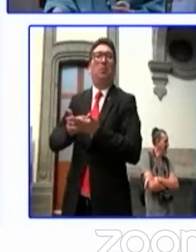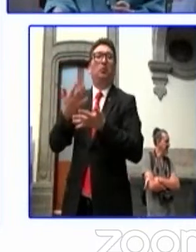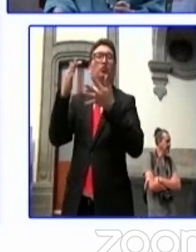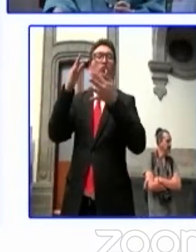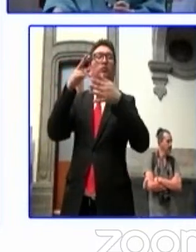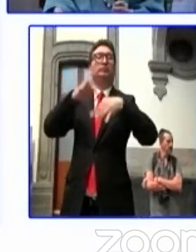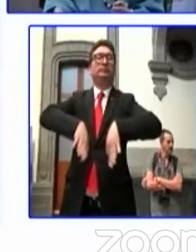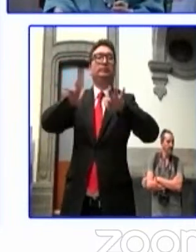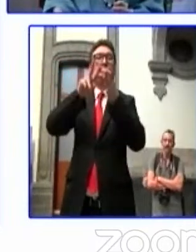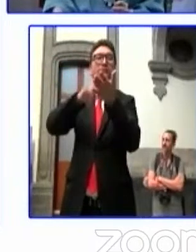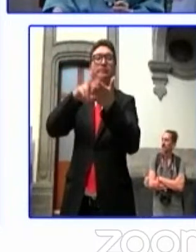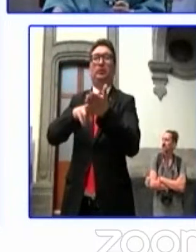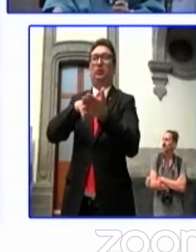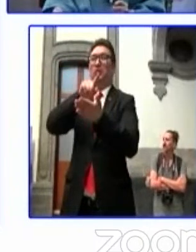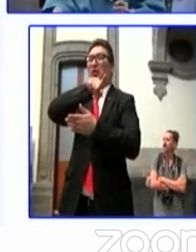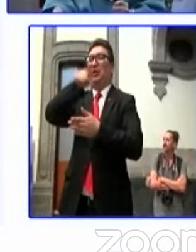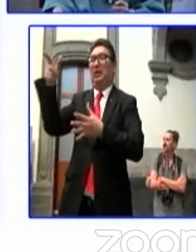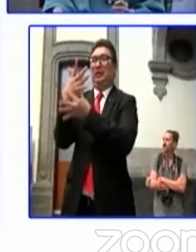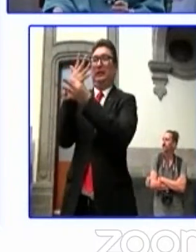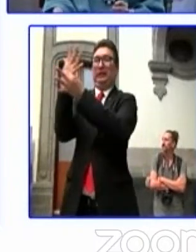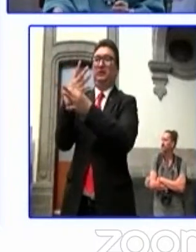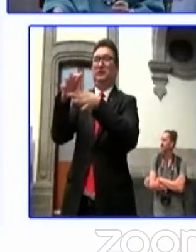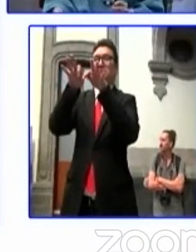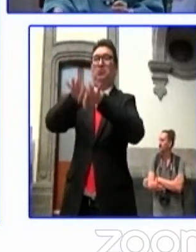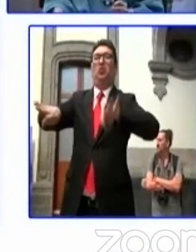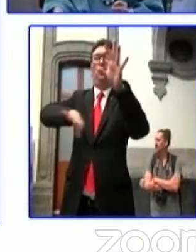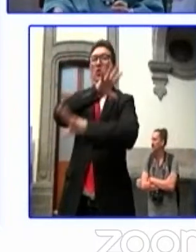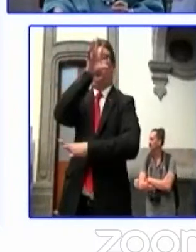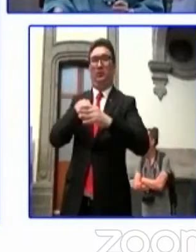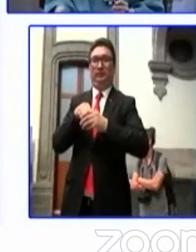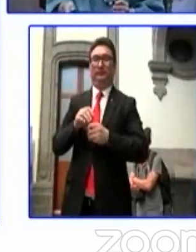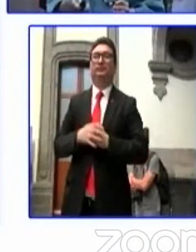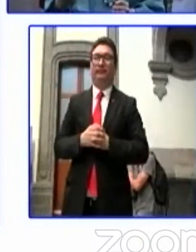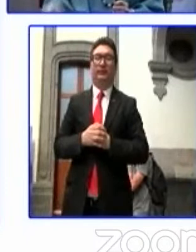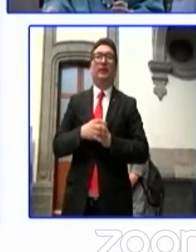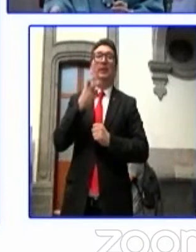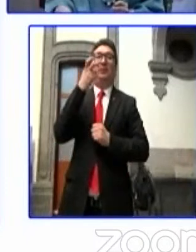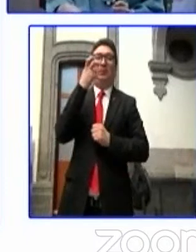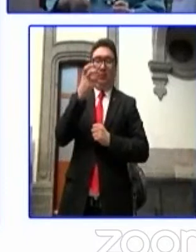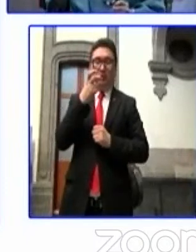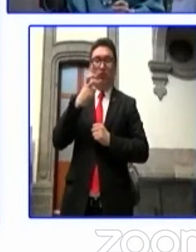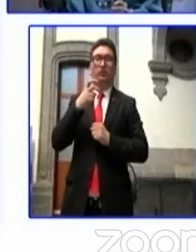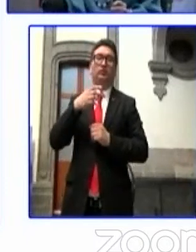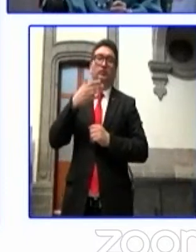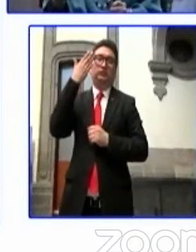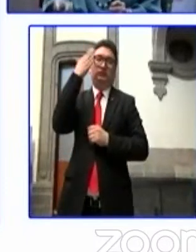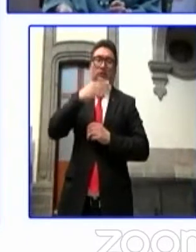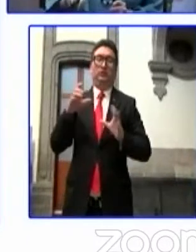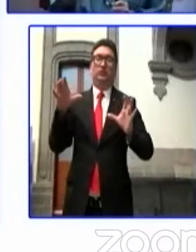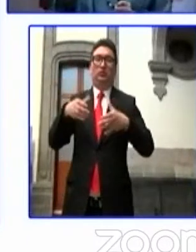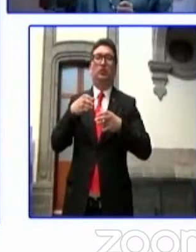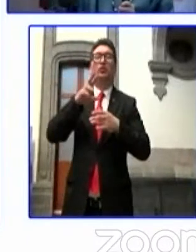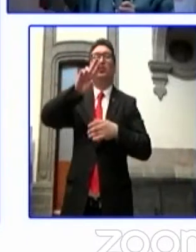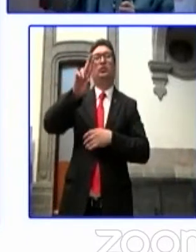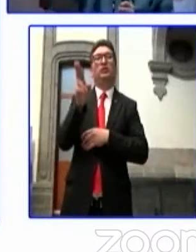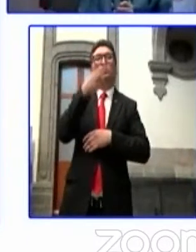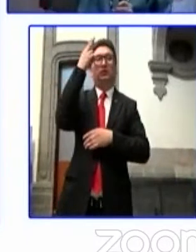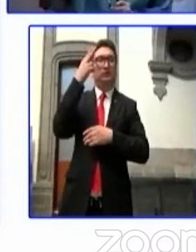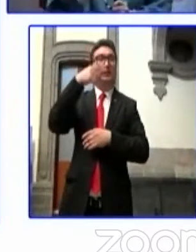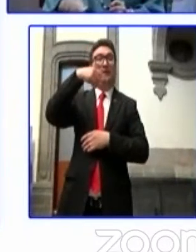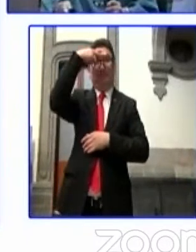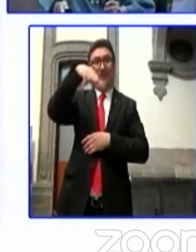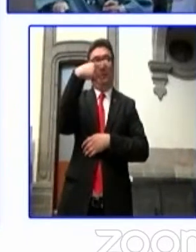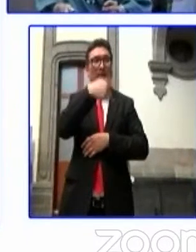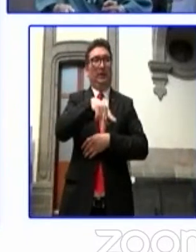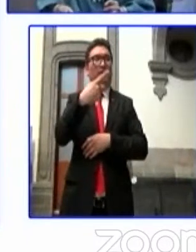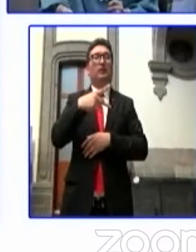dijeron fue importantísimo y la coalición global y universidades de México, por aquí